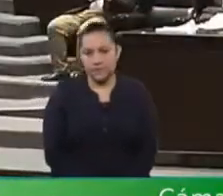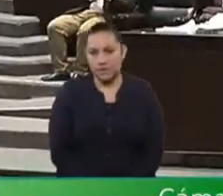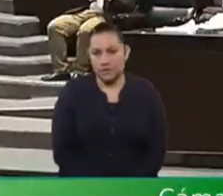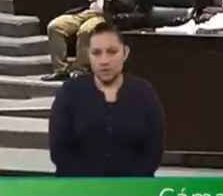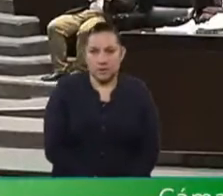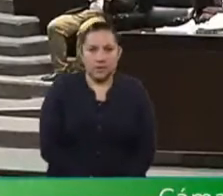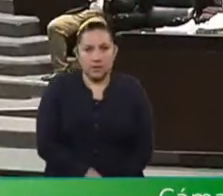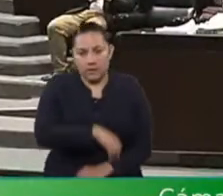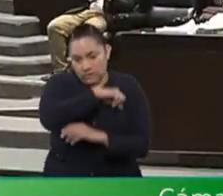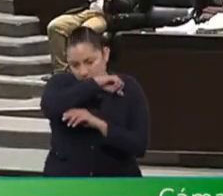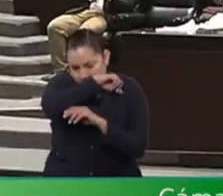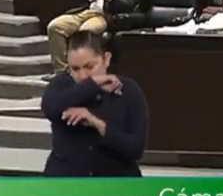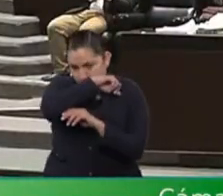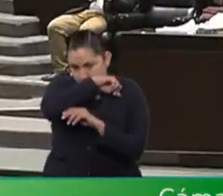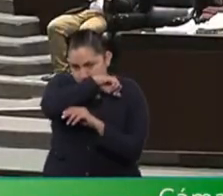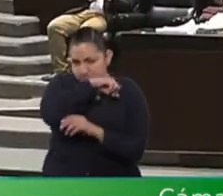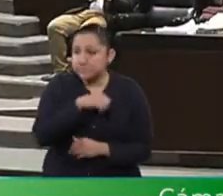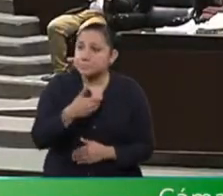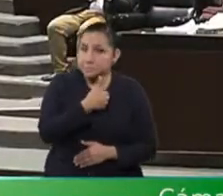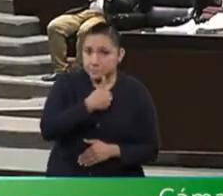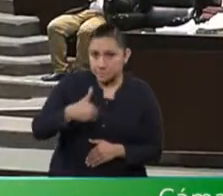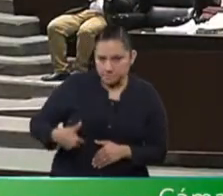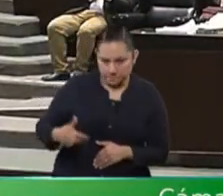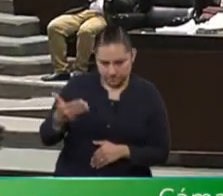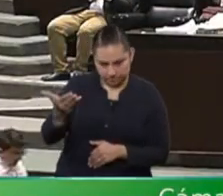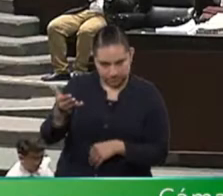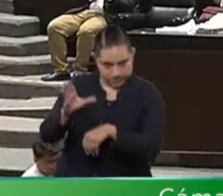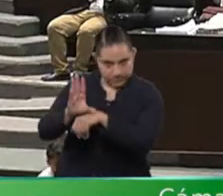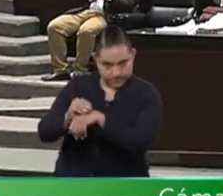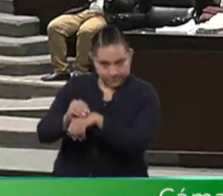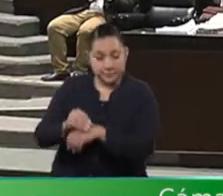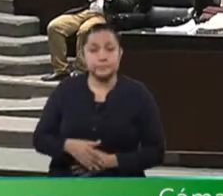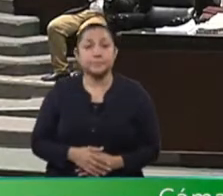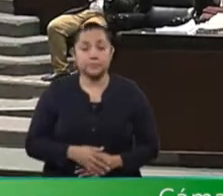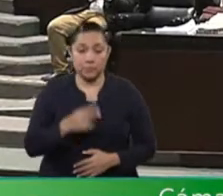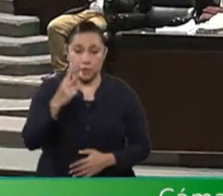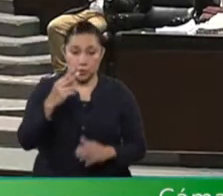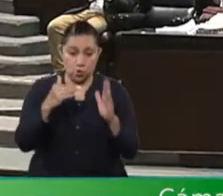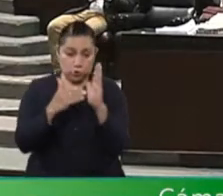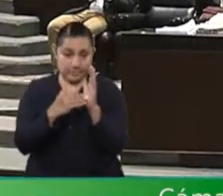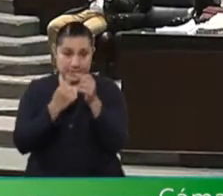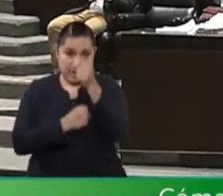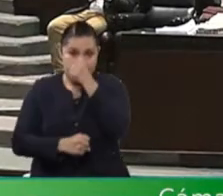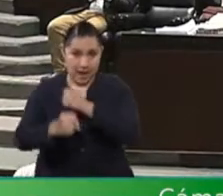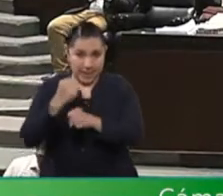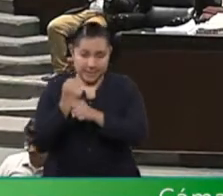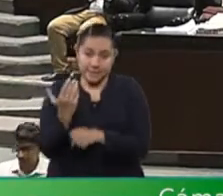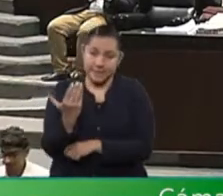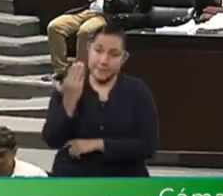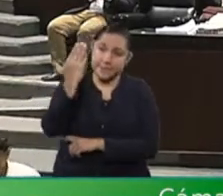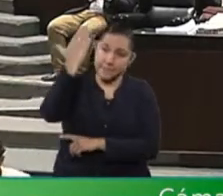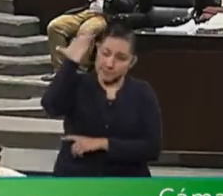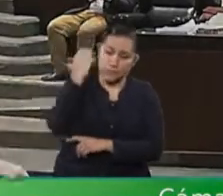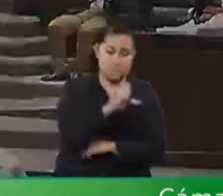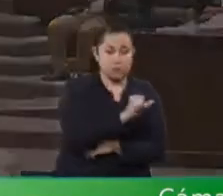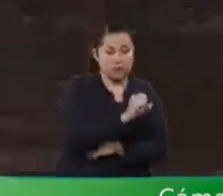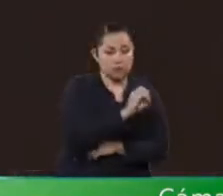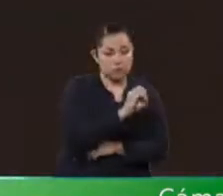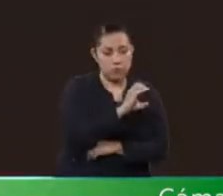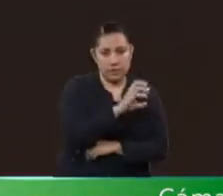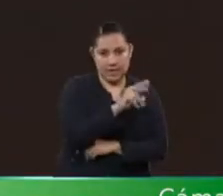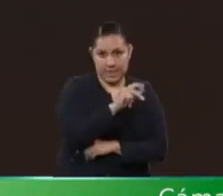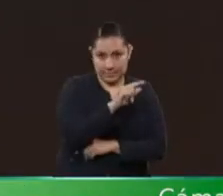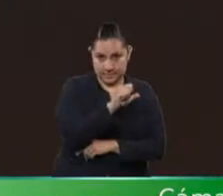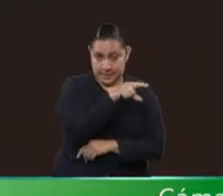con su permiso presidenta hace 2000 años Sócrates decía s amable Con todo el mundo